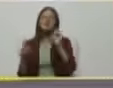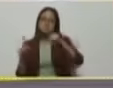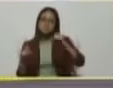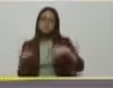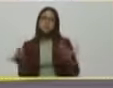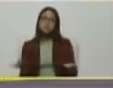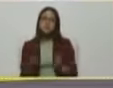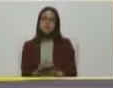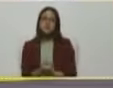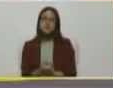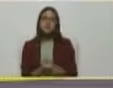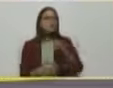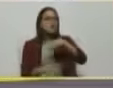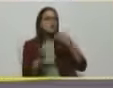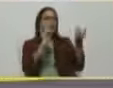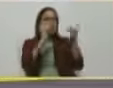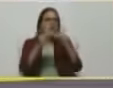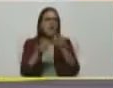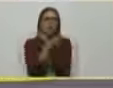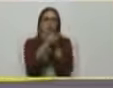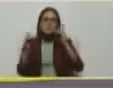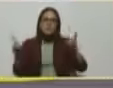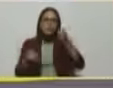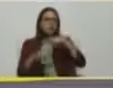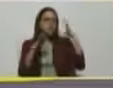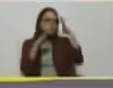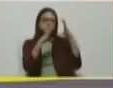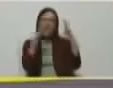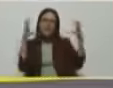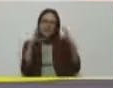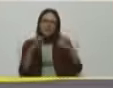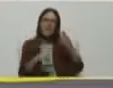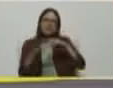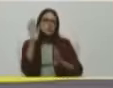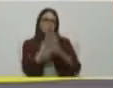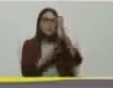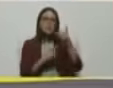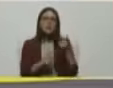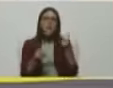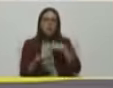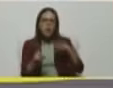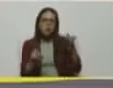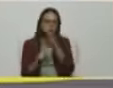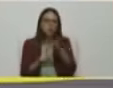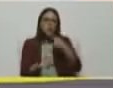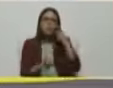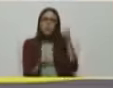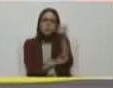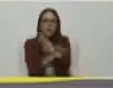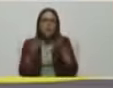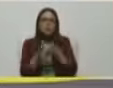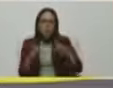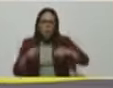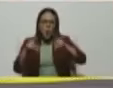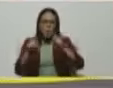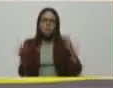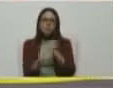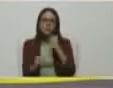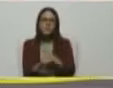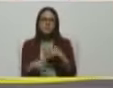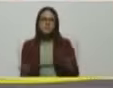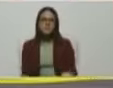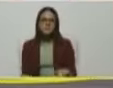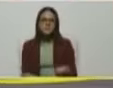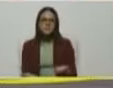Y a través del diálogo, la diplomacia, entendernos, superar diferencias, buscar oportunidades de negocio